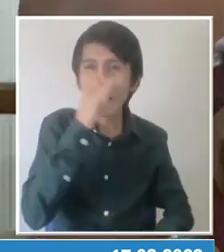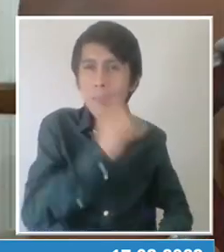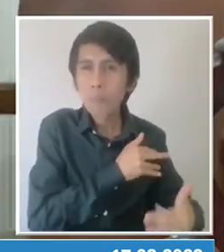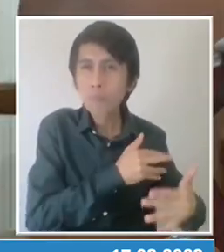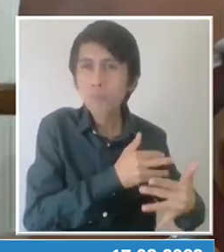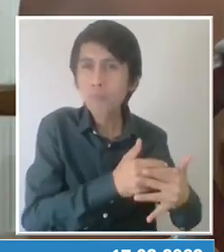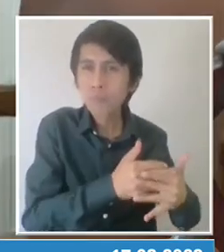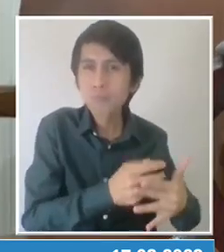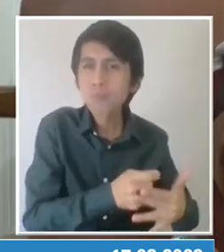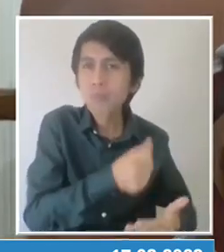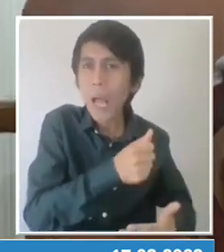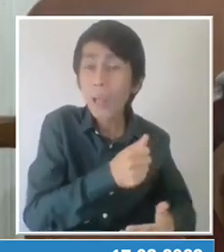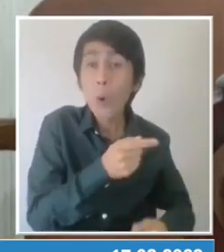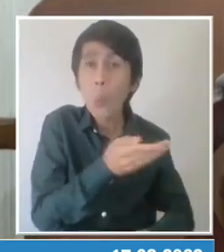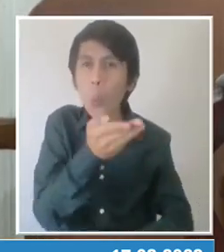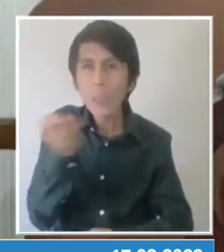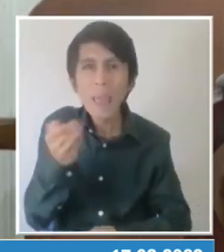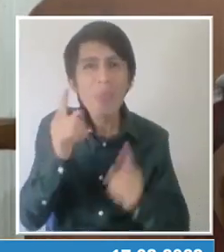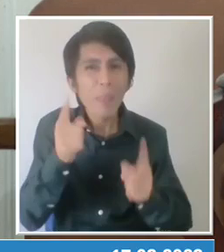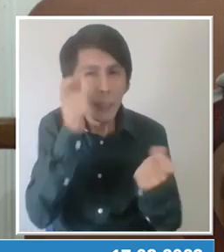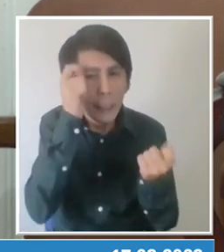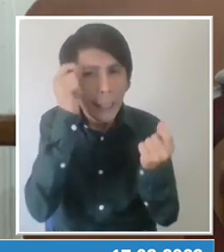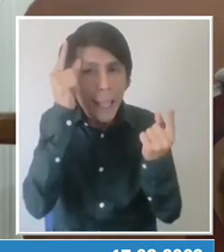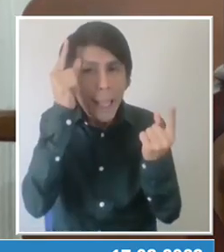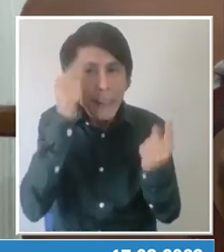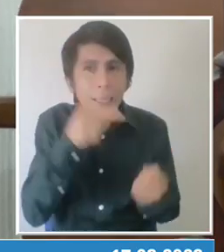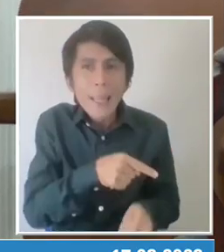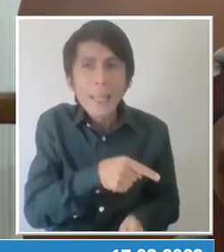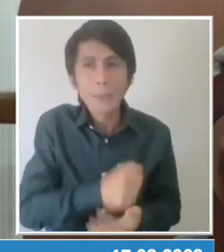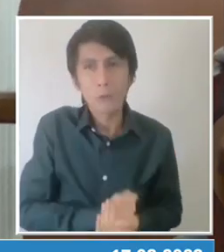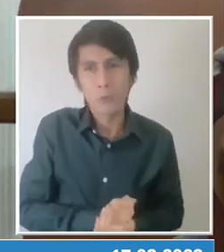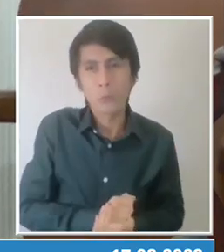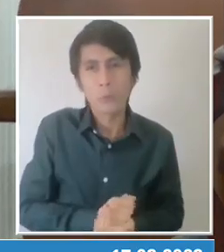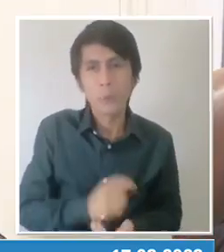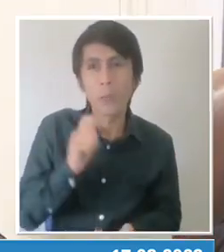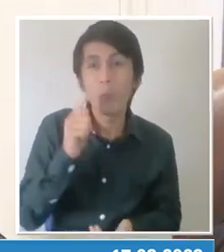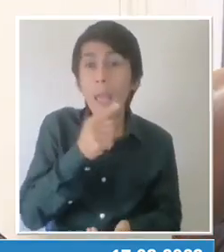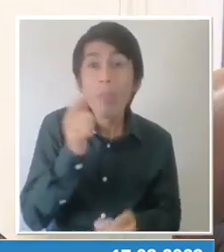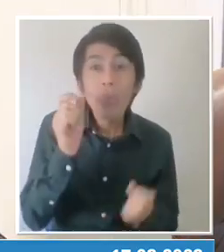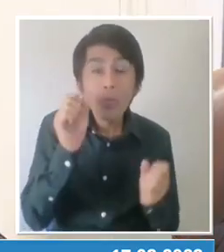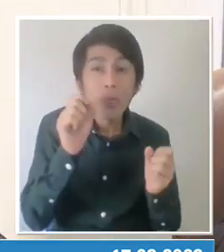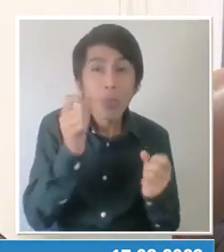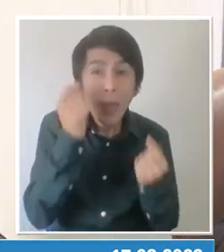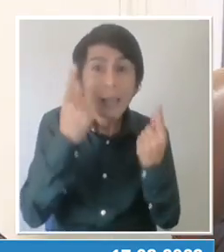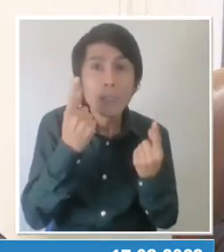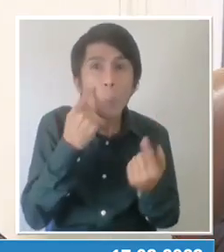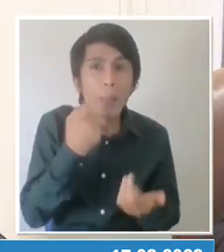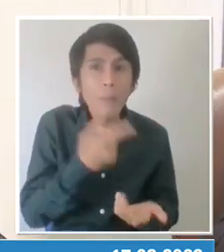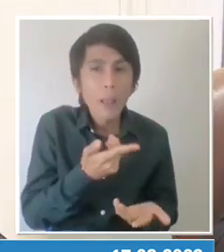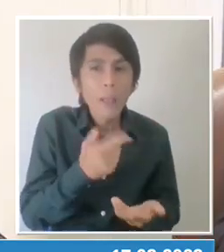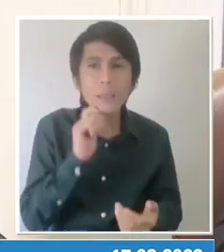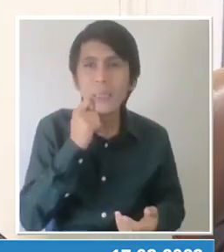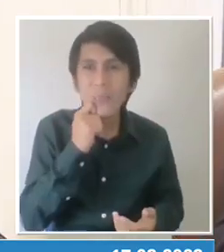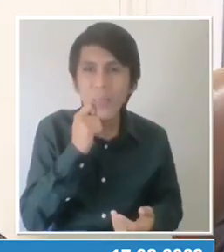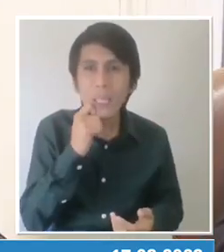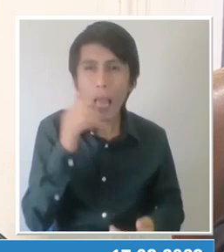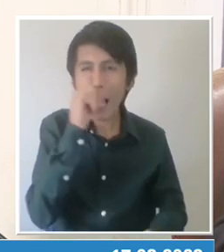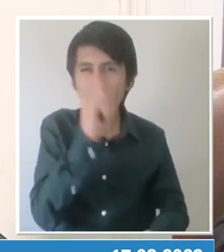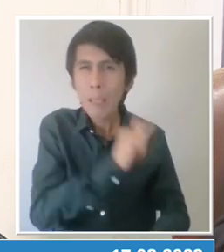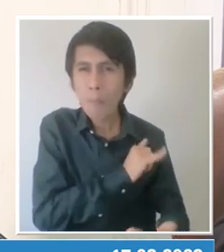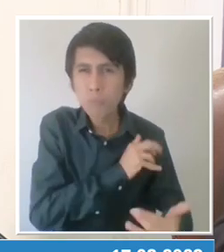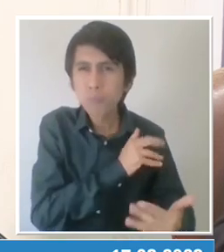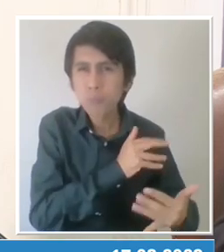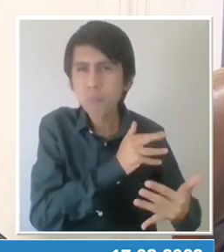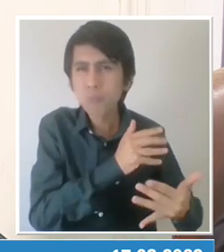eso, darse cuenta, ¿no es cierto?, de lo que significa el paso del tiempo para irse adecuando al cambio de